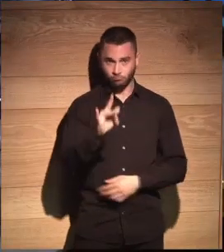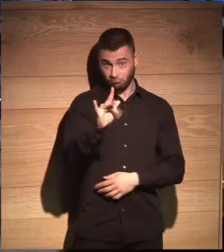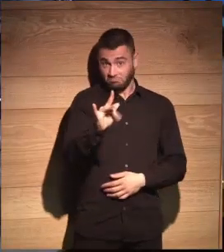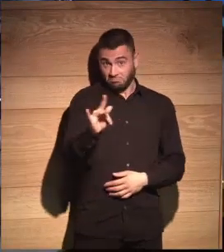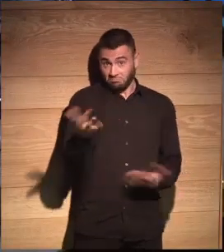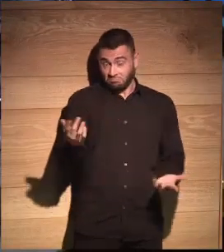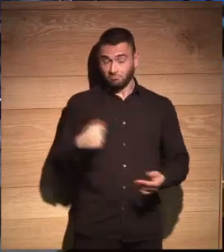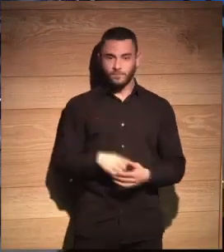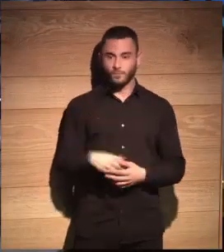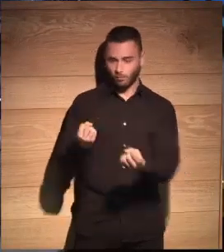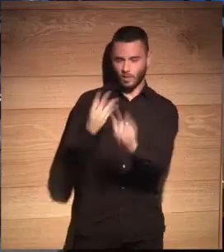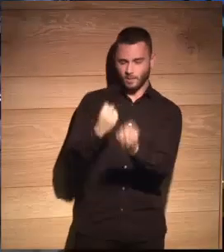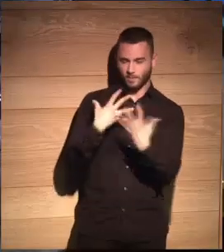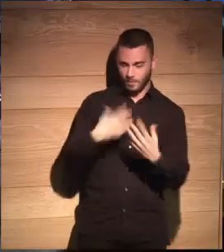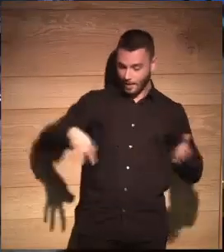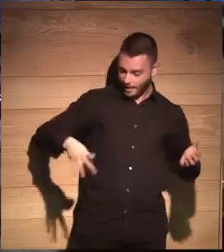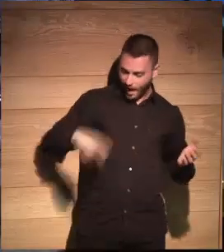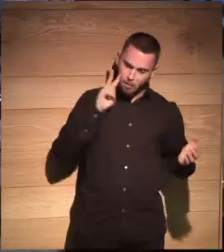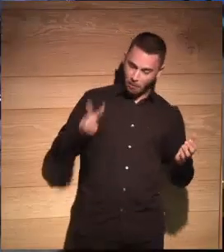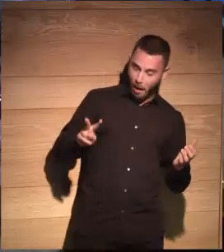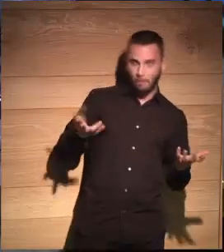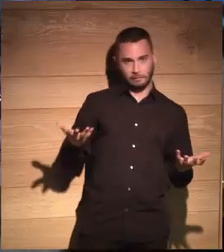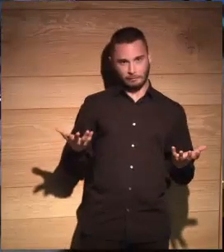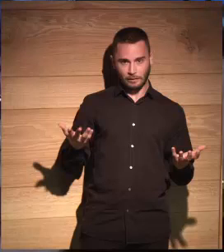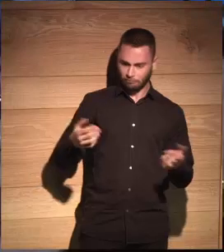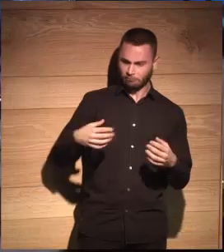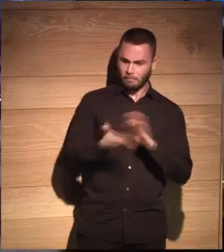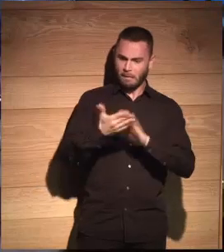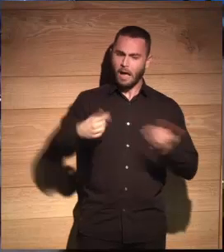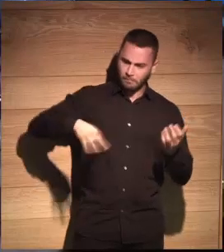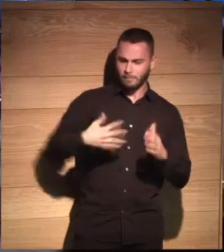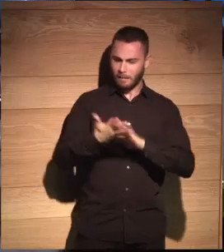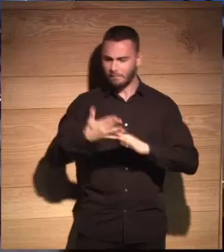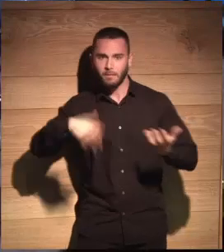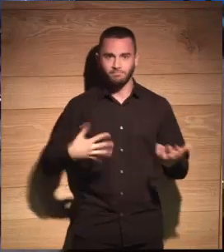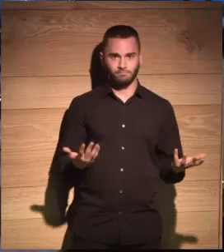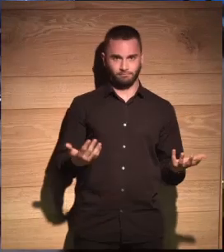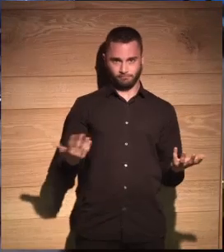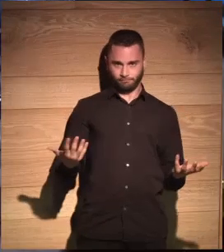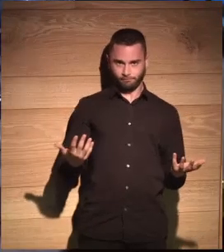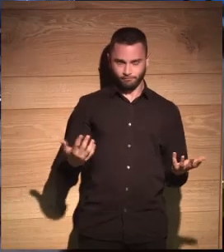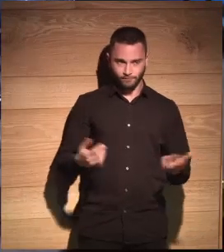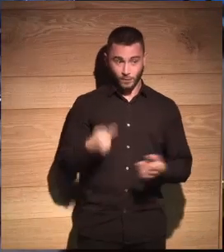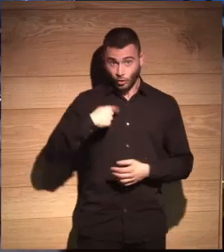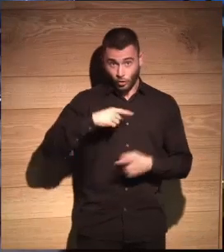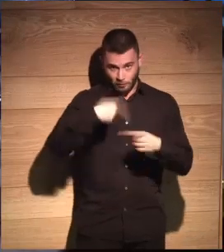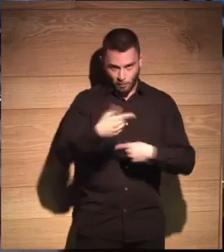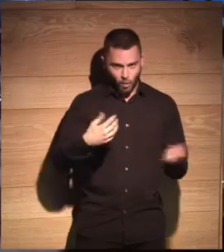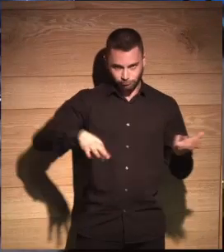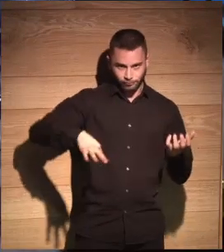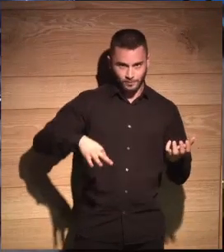yo. O sea, me estás contando esto según te sitúas, claro, con la guitarra y va a tocar. ¿Qué? Va a tocar. Es de aterezo. Nos ha hecho yo un hype. Yo iba a tocar, pero me han